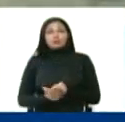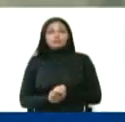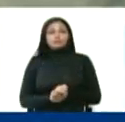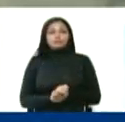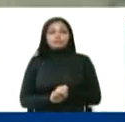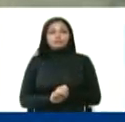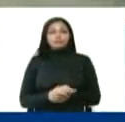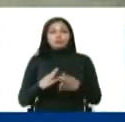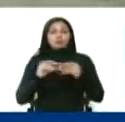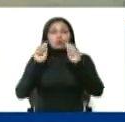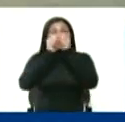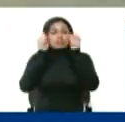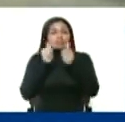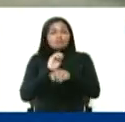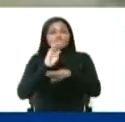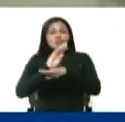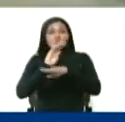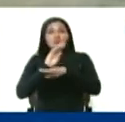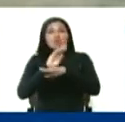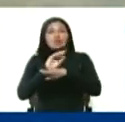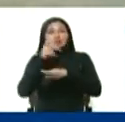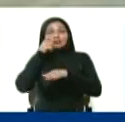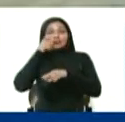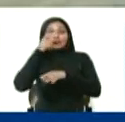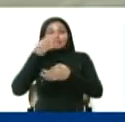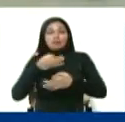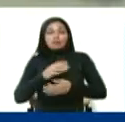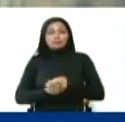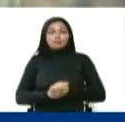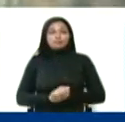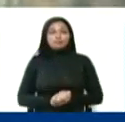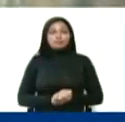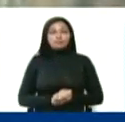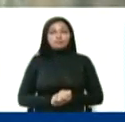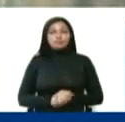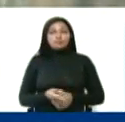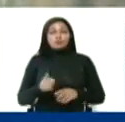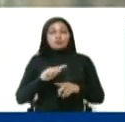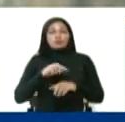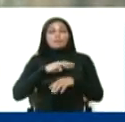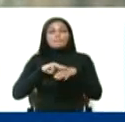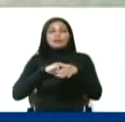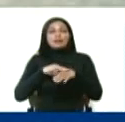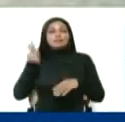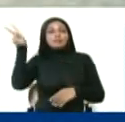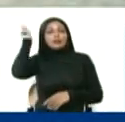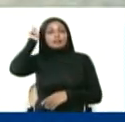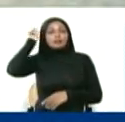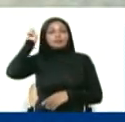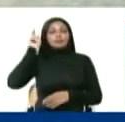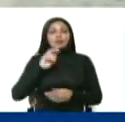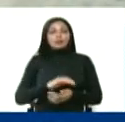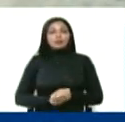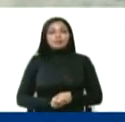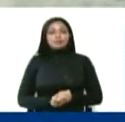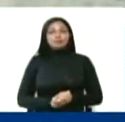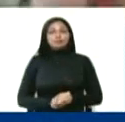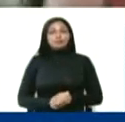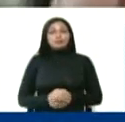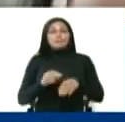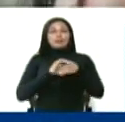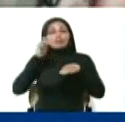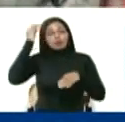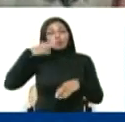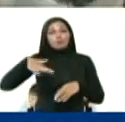los sistemas de protección, seguridad. Allá está nuestra ministra Loa Núñez, con una delegación